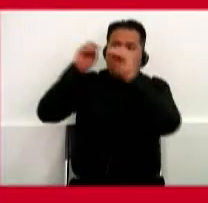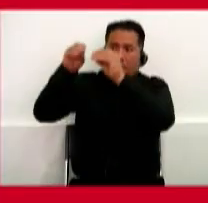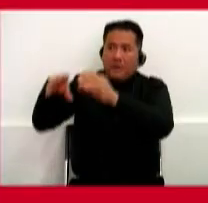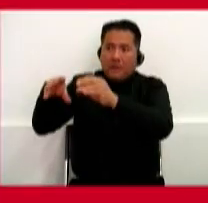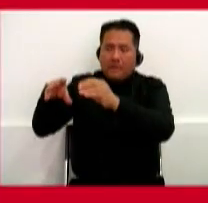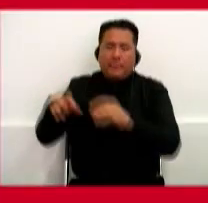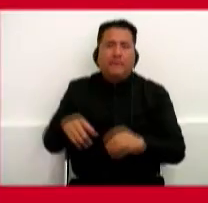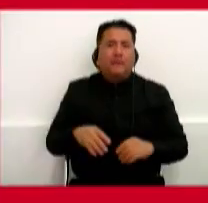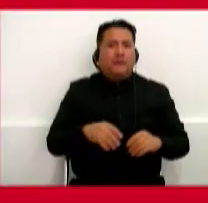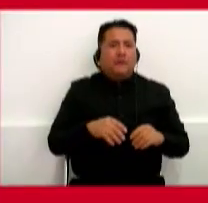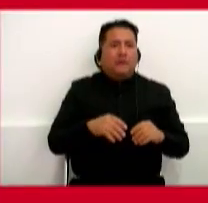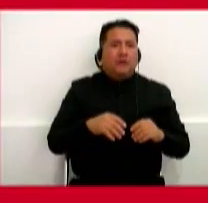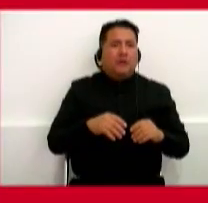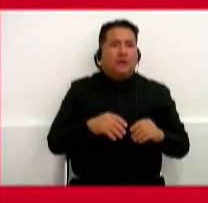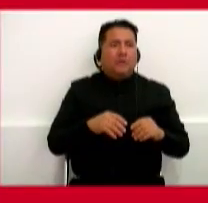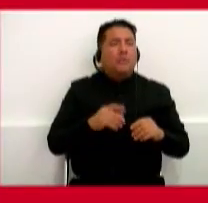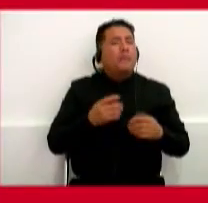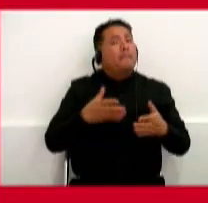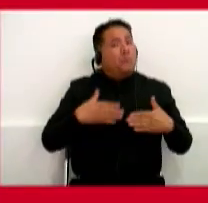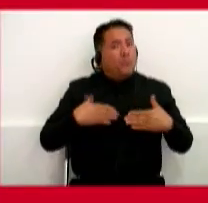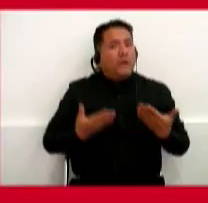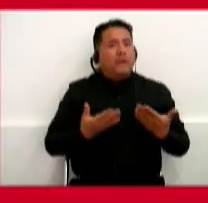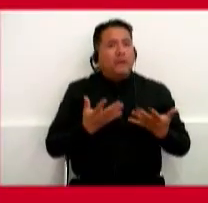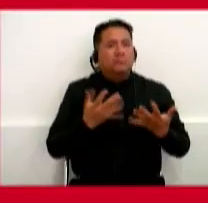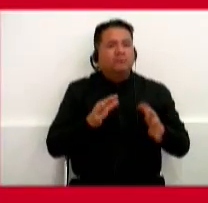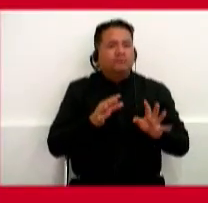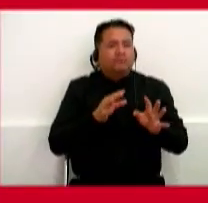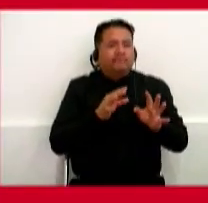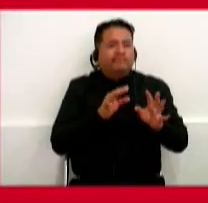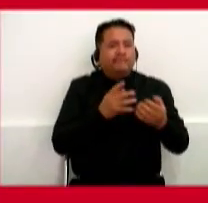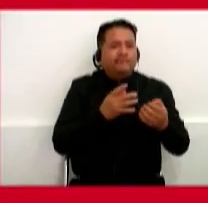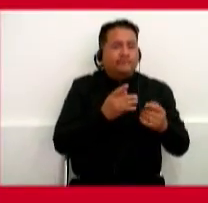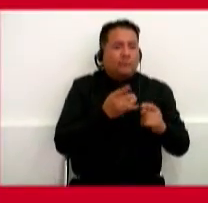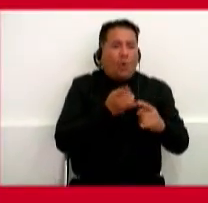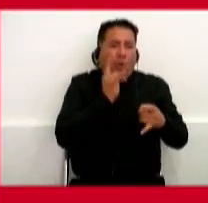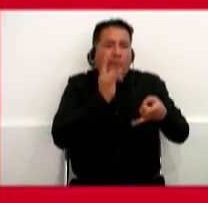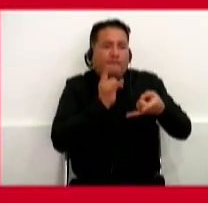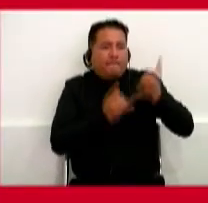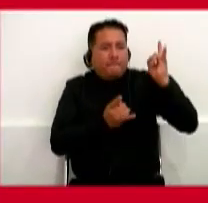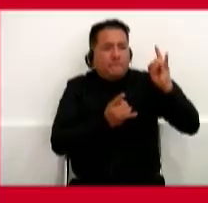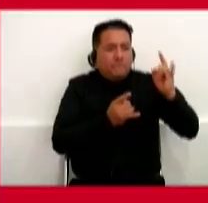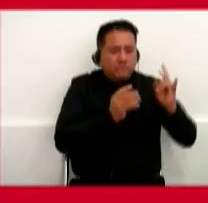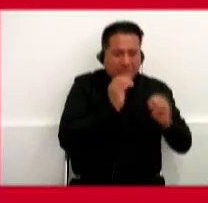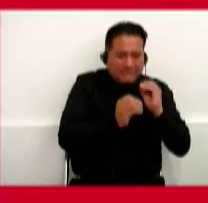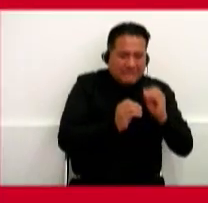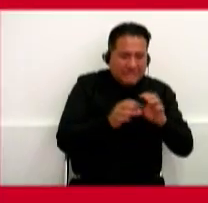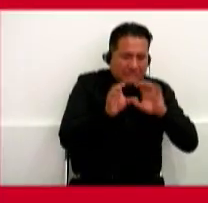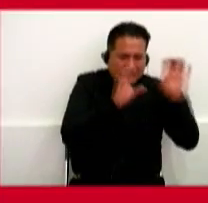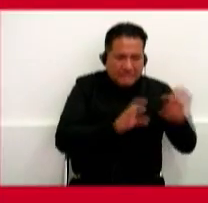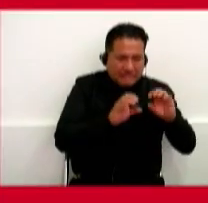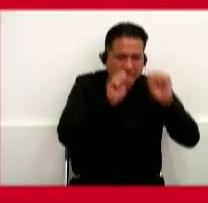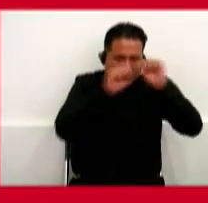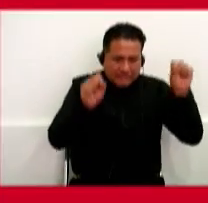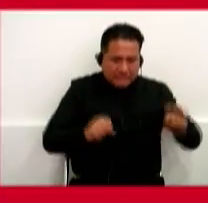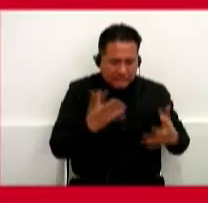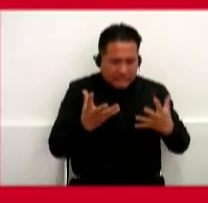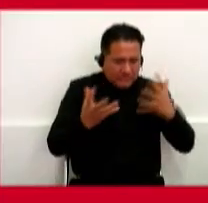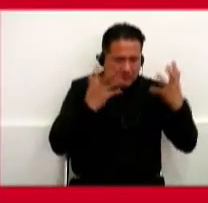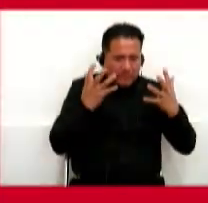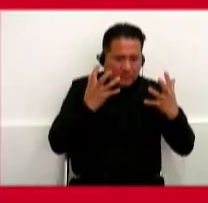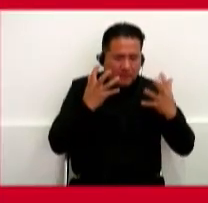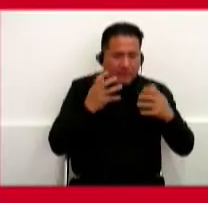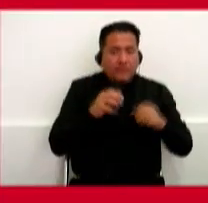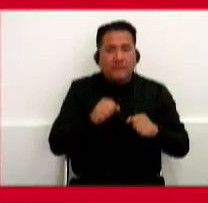pero estos impactos pueden ser controlados con mitigaciones. En el caso de la